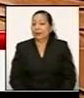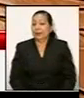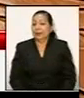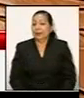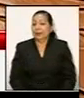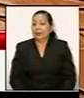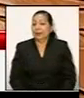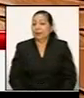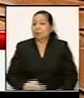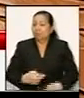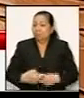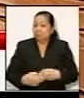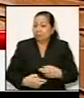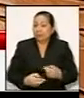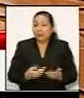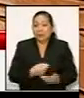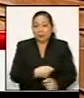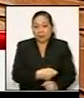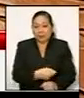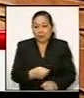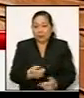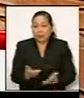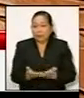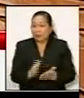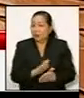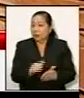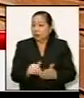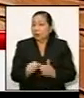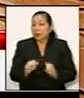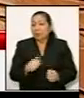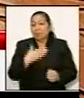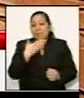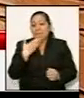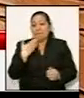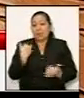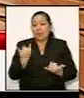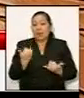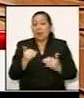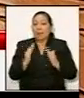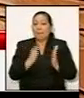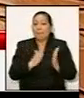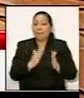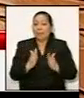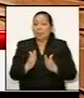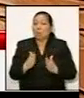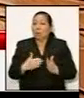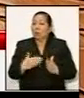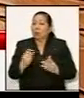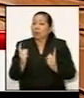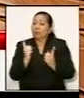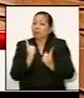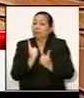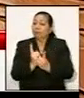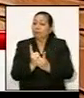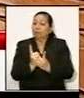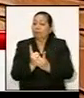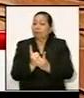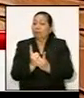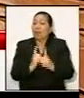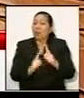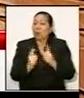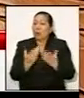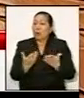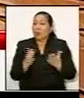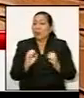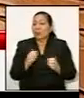producción y distribución de materiales educativa de tal manera que pudiera mejorarse en la medida que la controlaría podría de encontrar digamos algunas